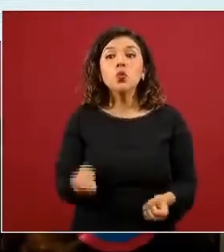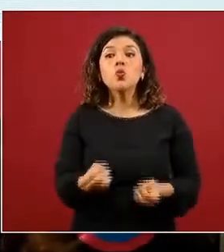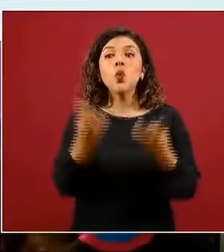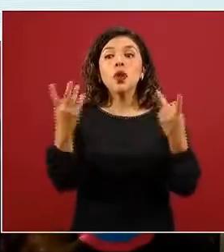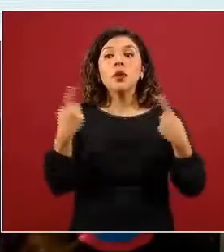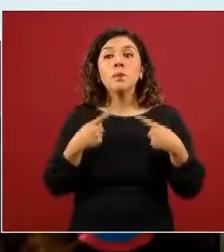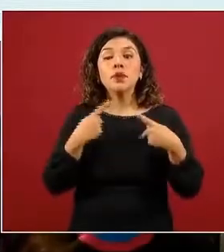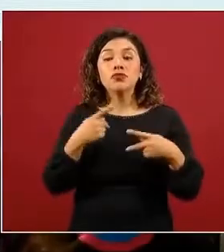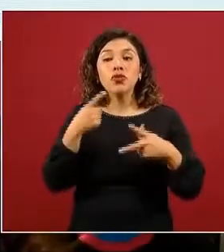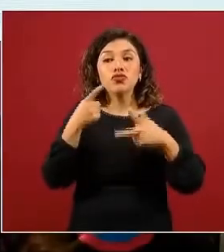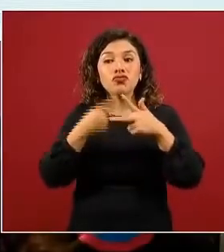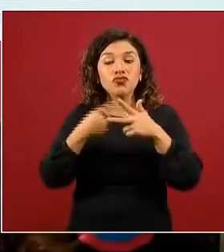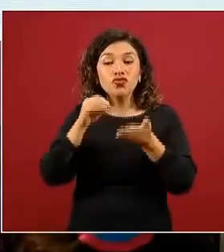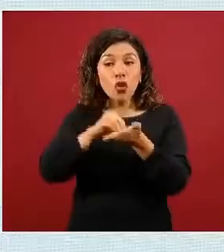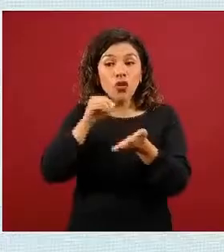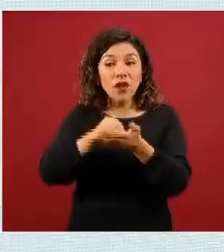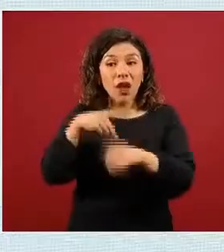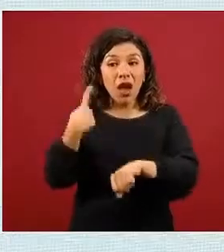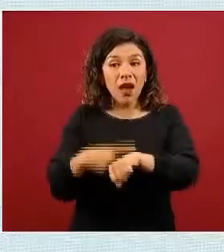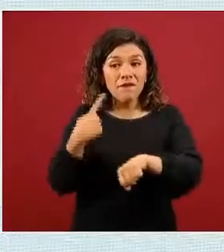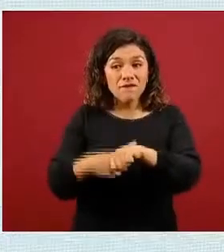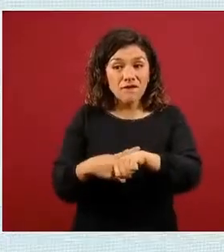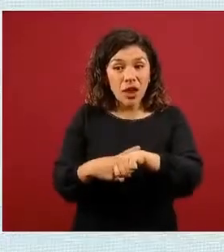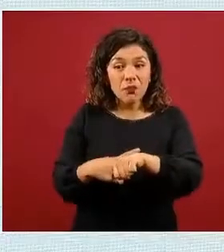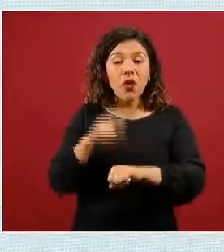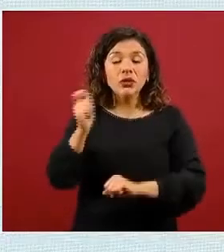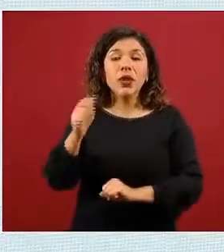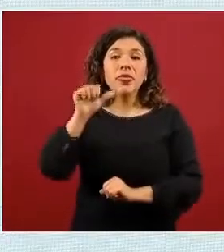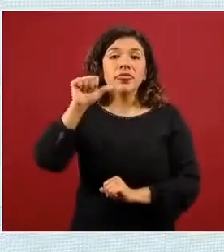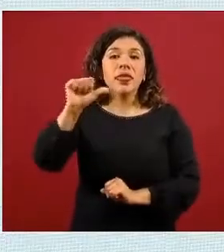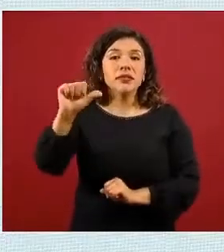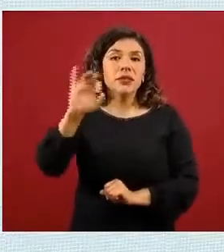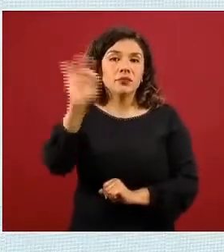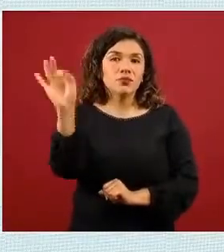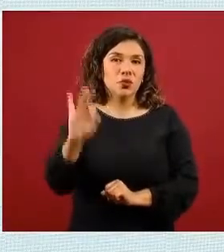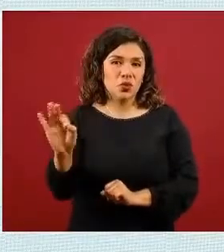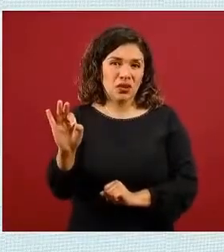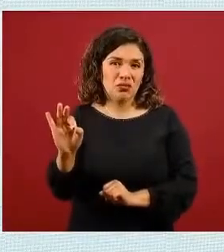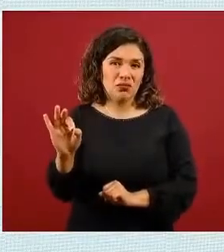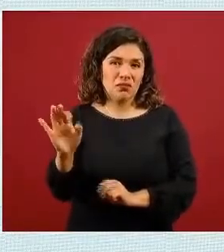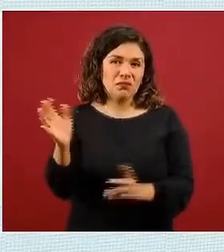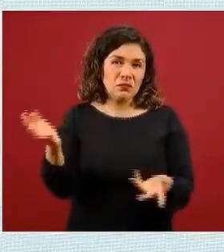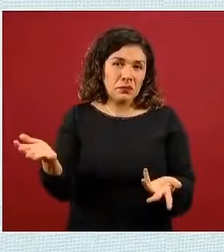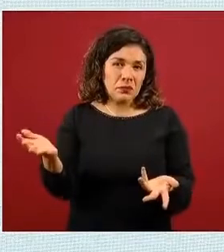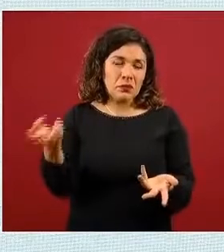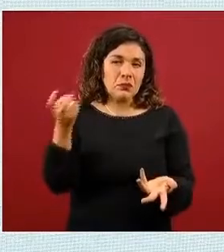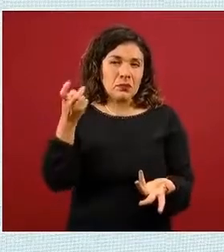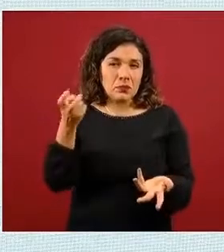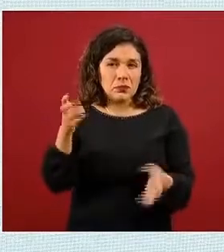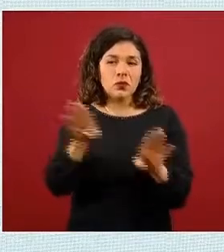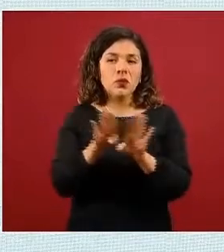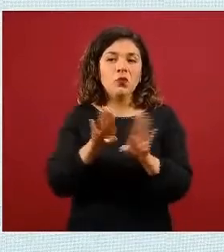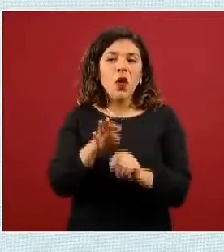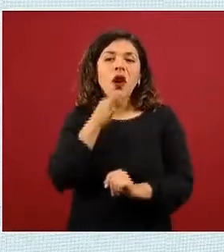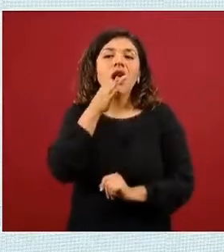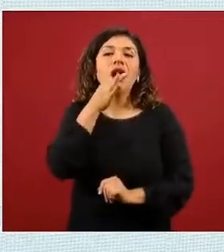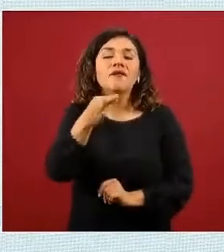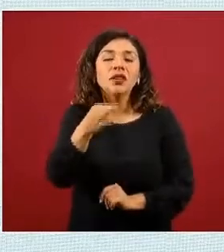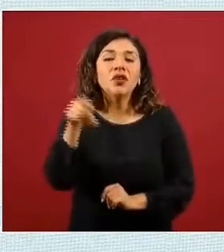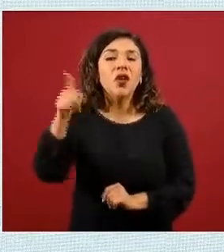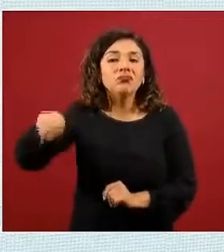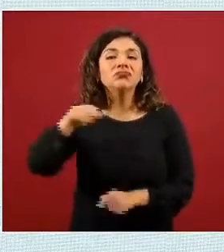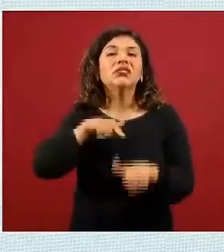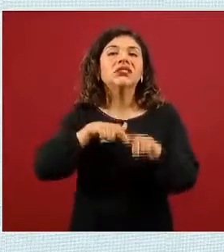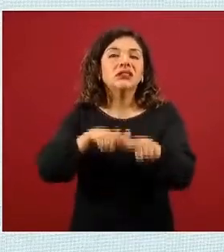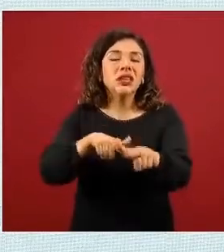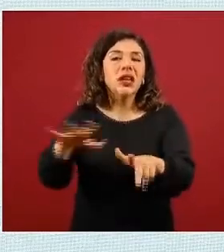casos estimados de los últimos 14 días es de 16%. Entonces, aquí hay una señal sobre la